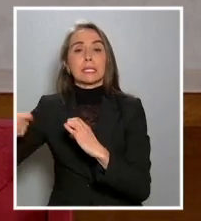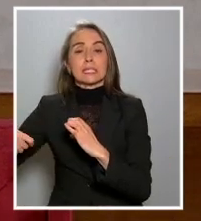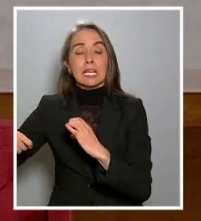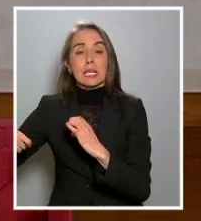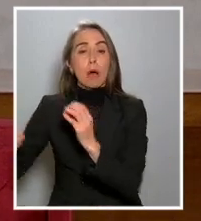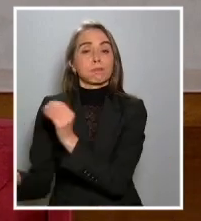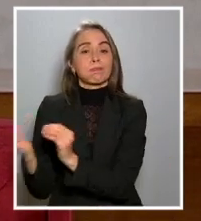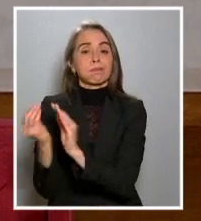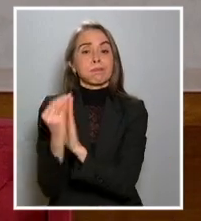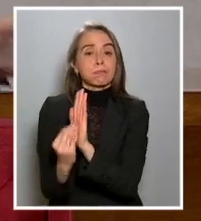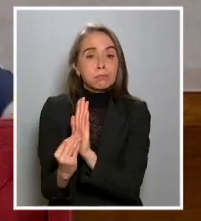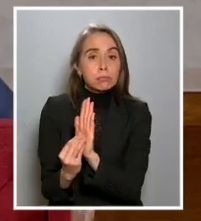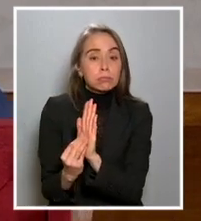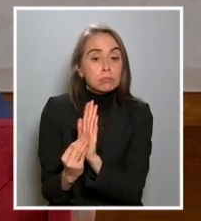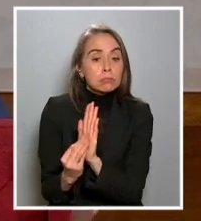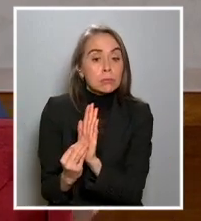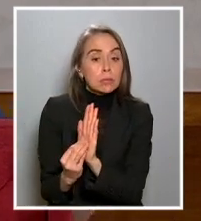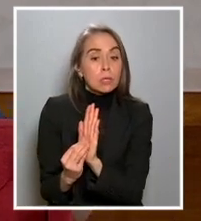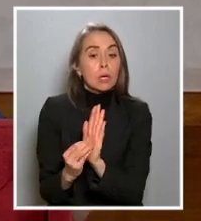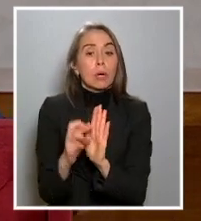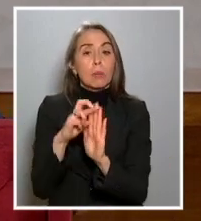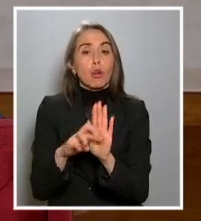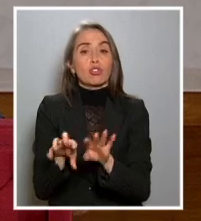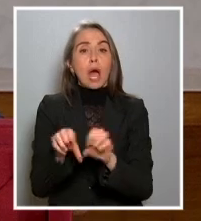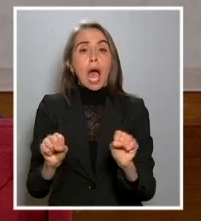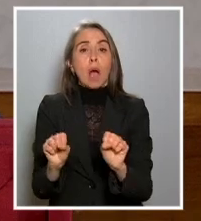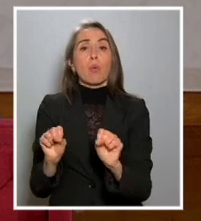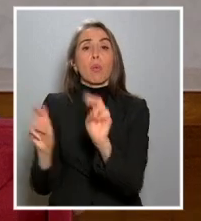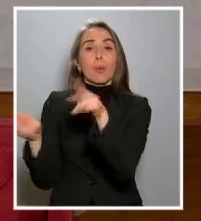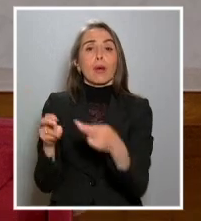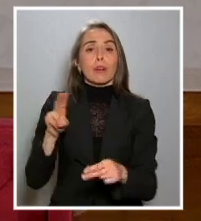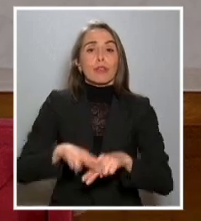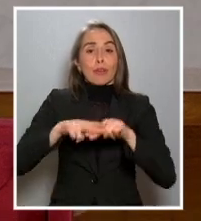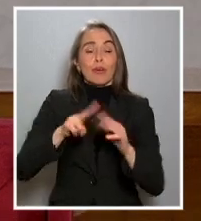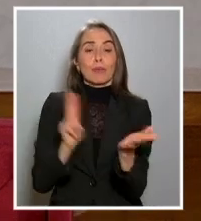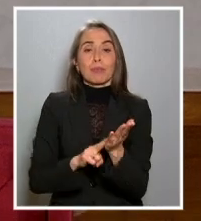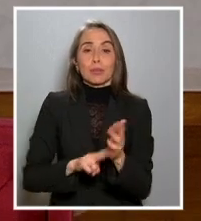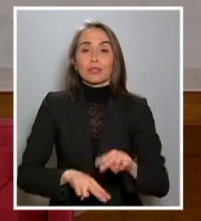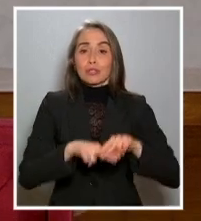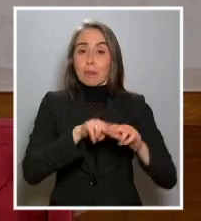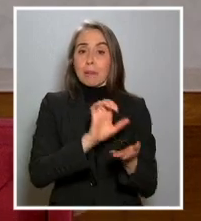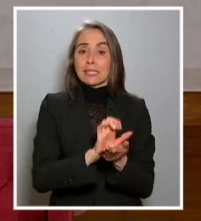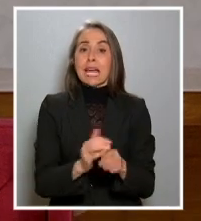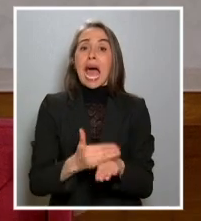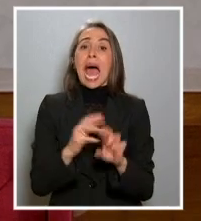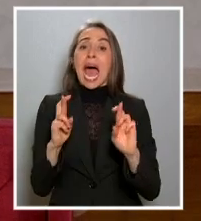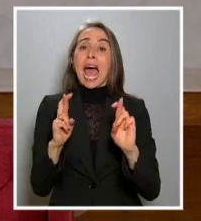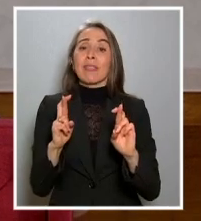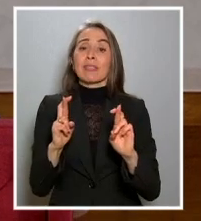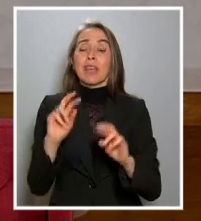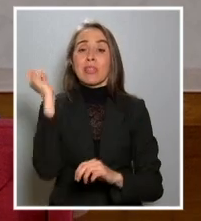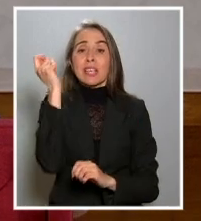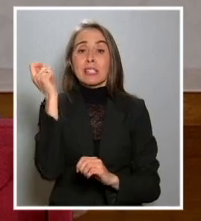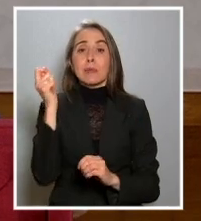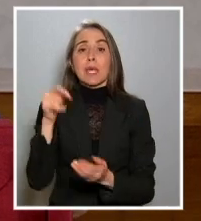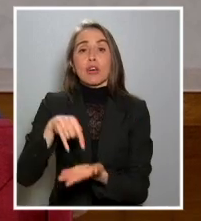y dentro del proyecto de pacto fiscal, por lo tanto espero se despache antes de septiembre.